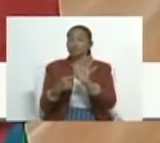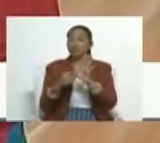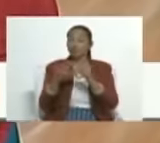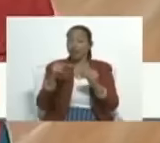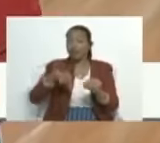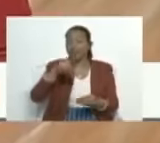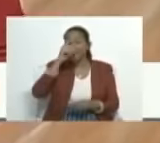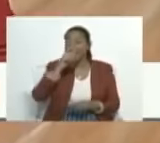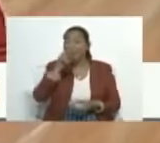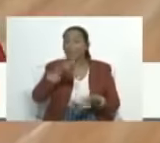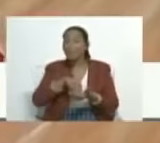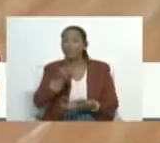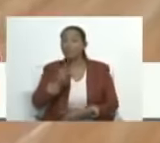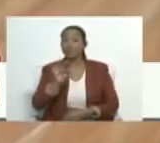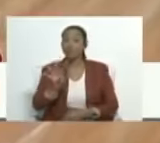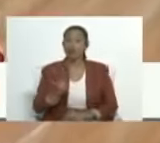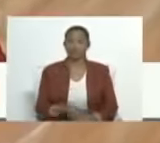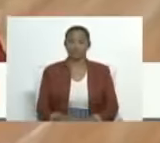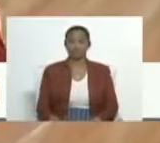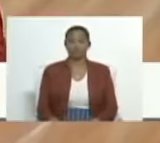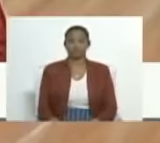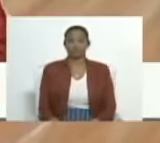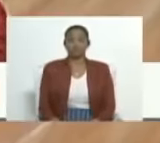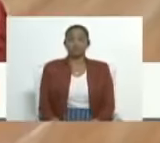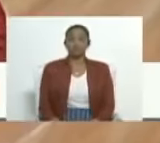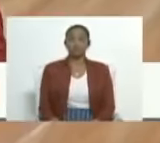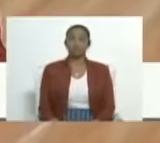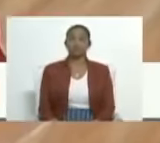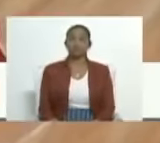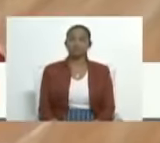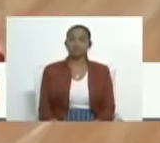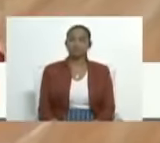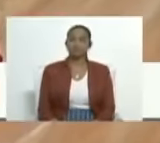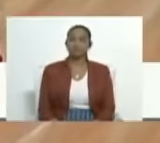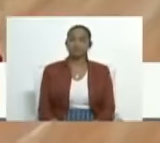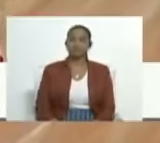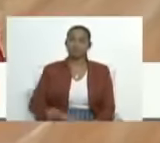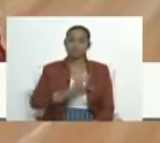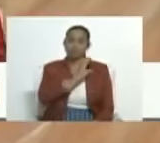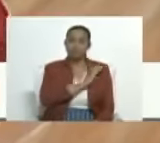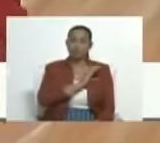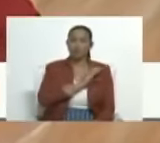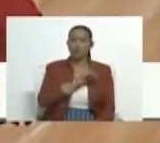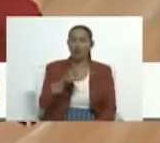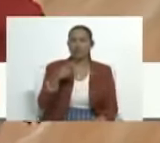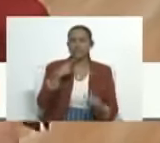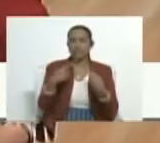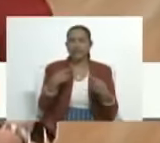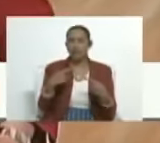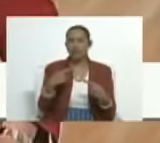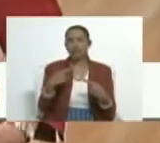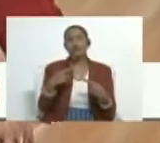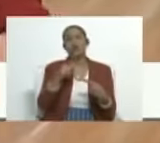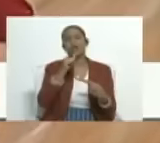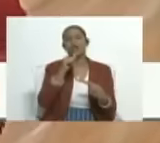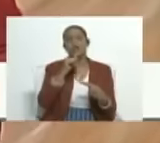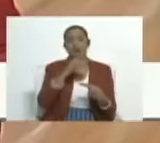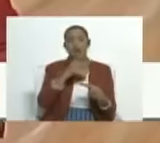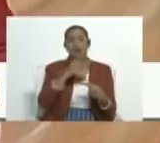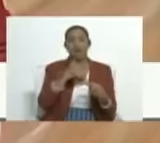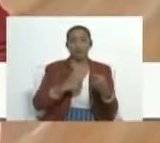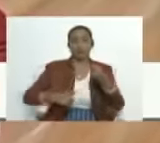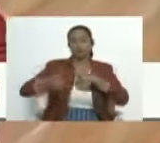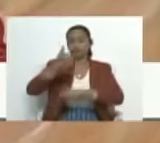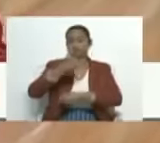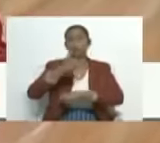todo este año. Nuestra comisión de diálogo presidida por el doctor Jorge Rodríguez, presidente de